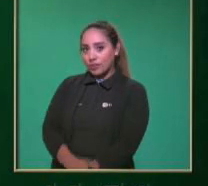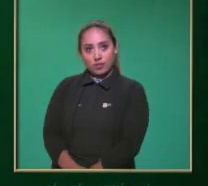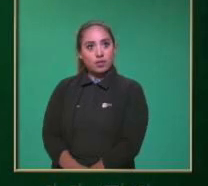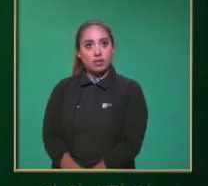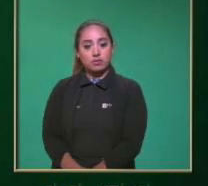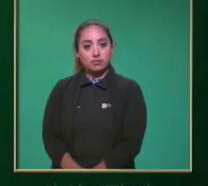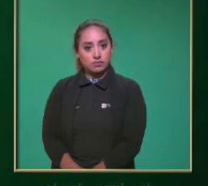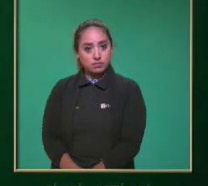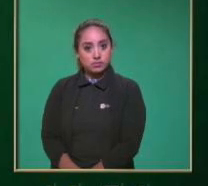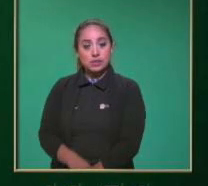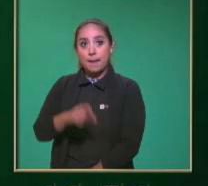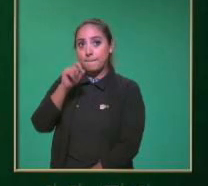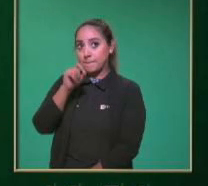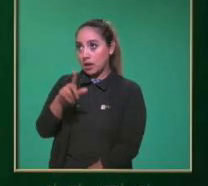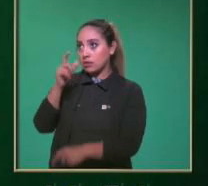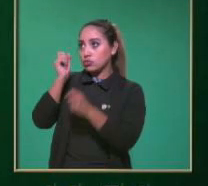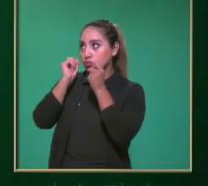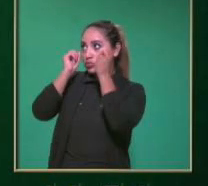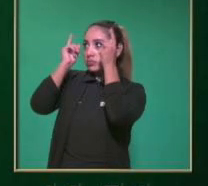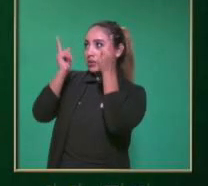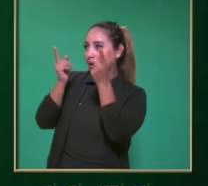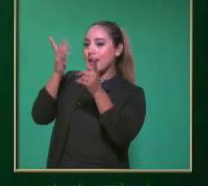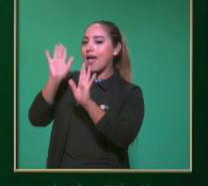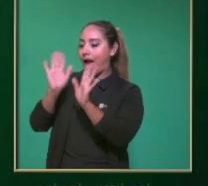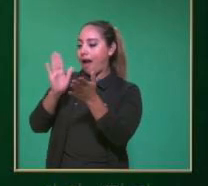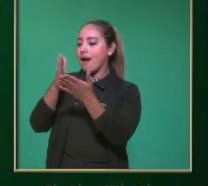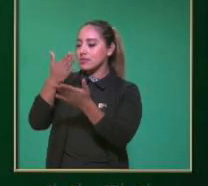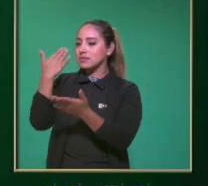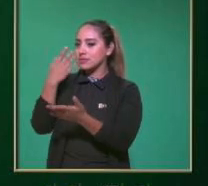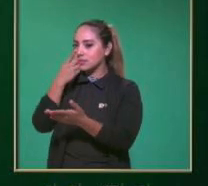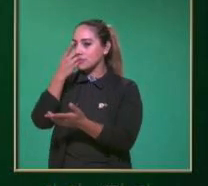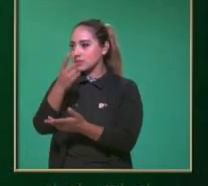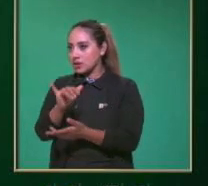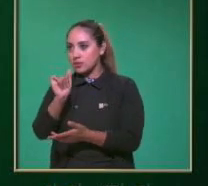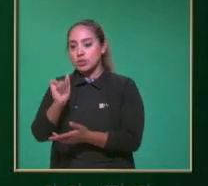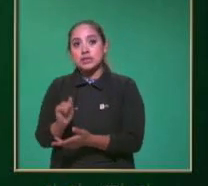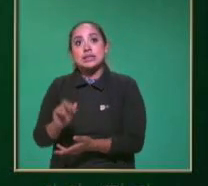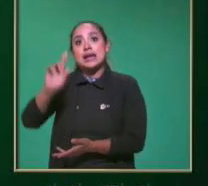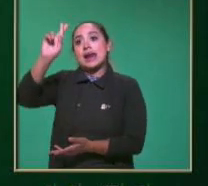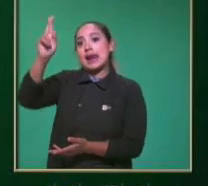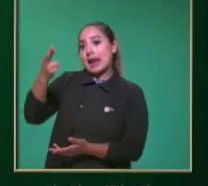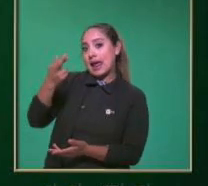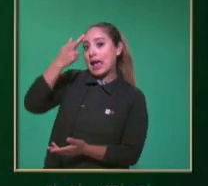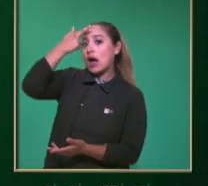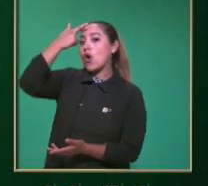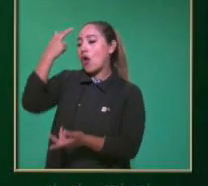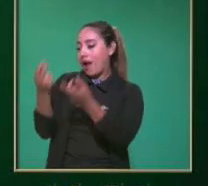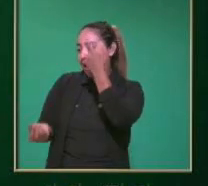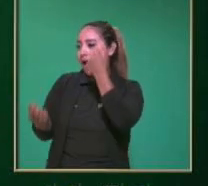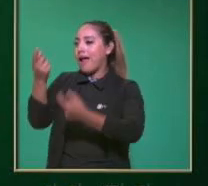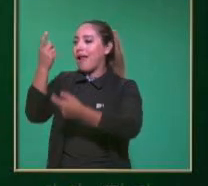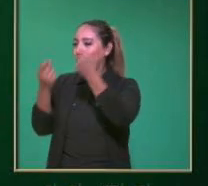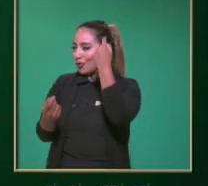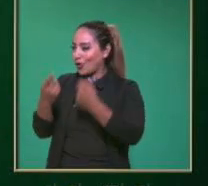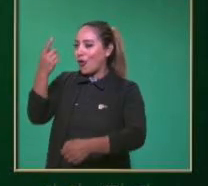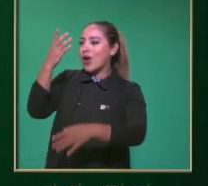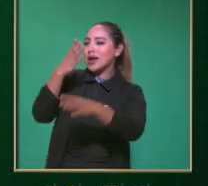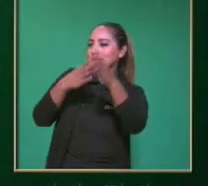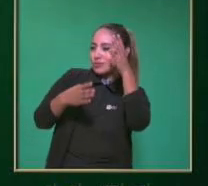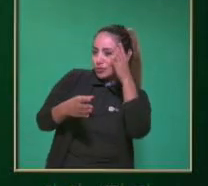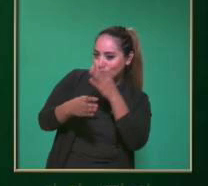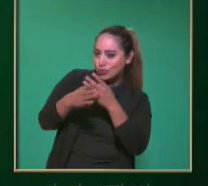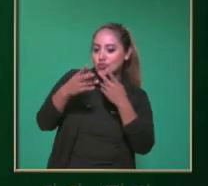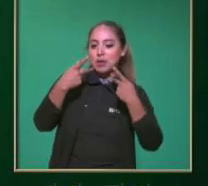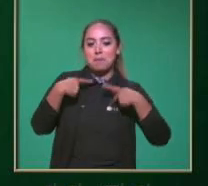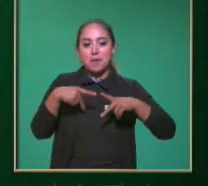sentido nos despierta, sino que ya como vimos en esta situación, nos hace recordar bellos momentos o recordar a personas.